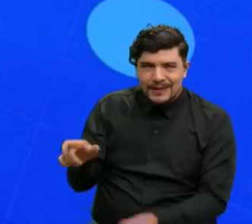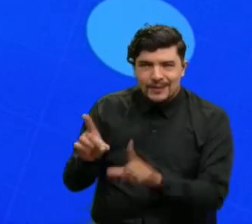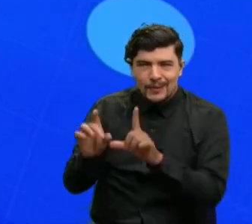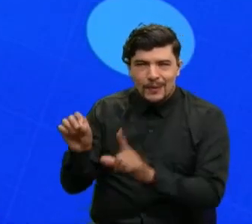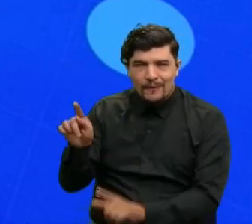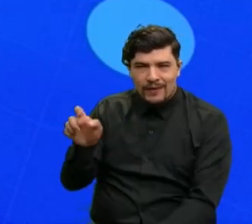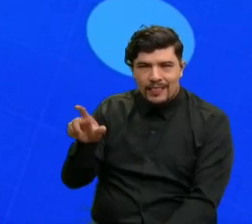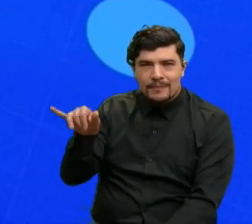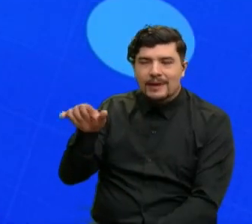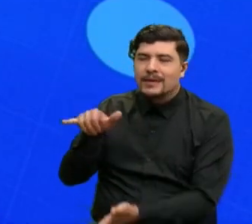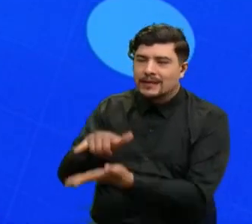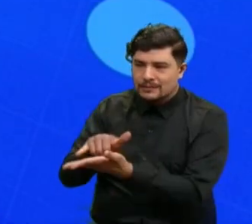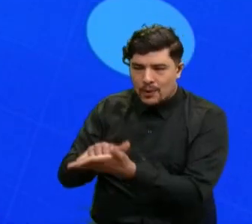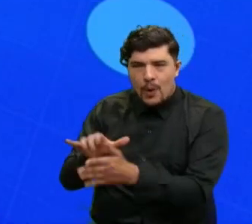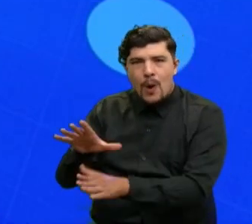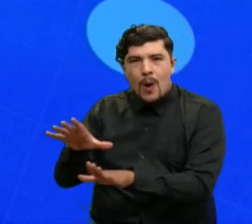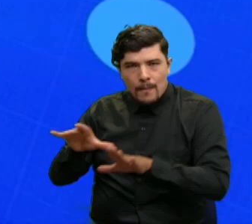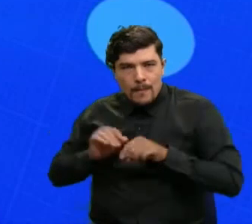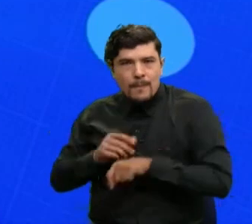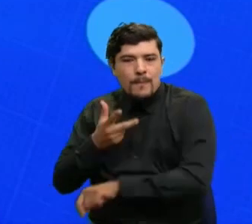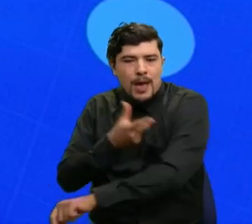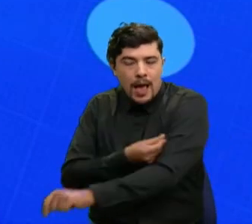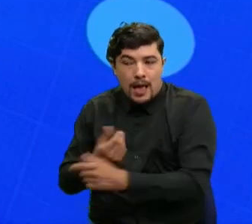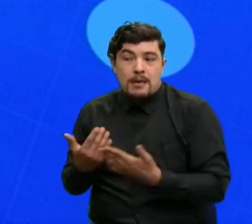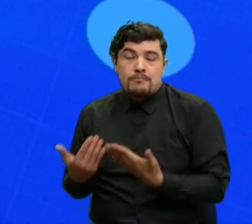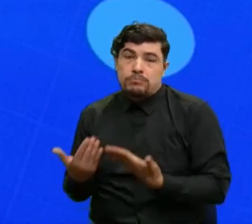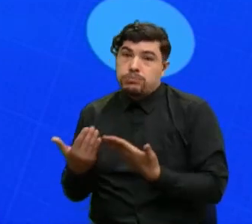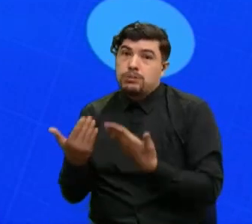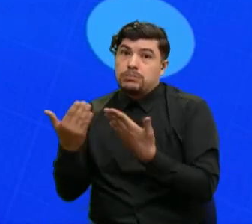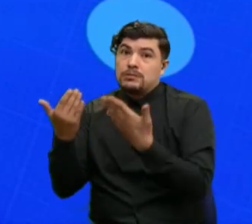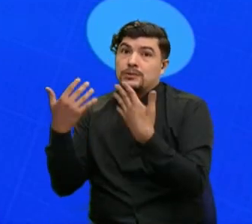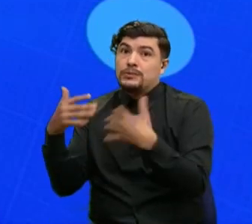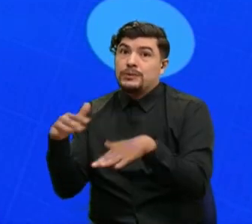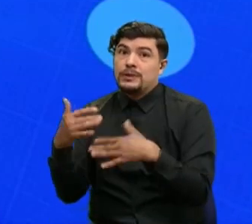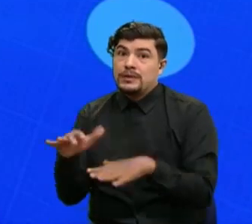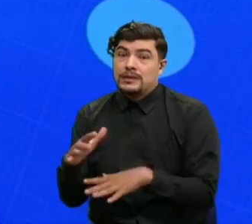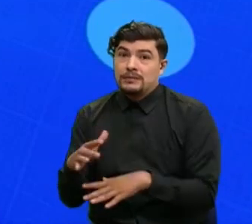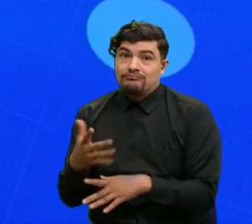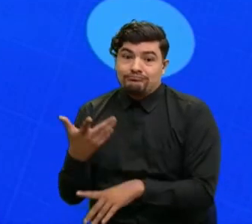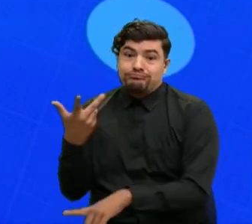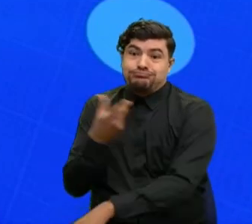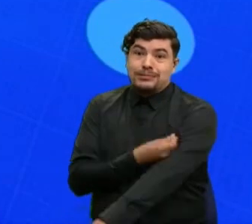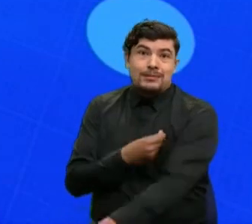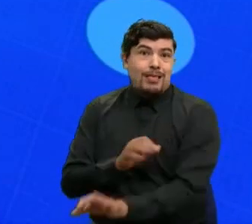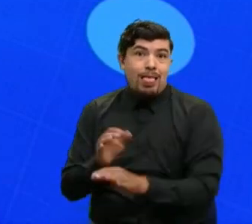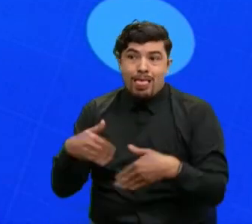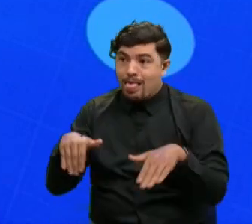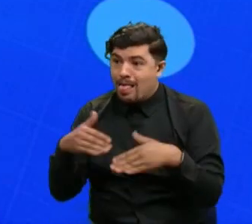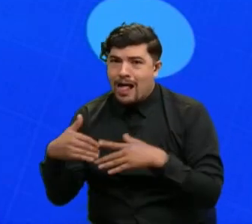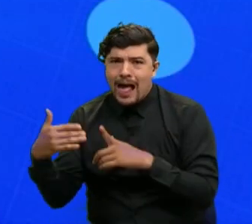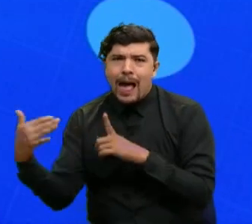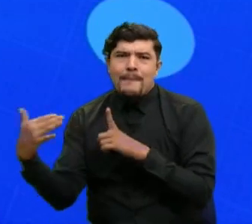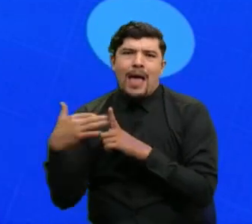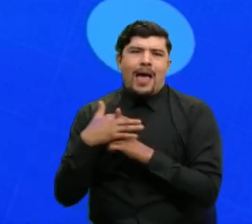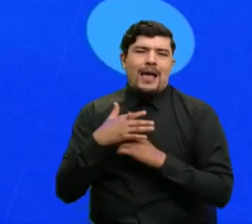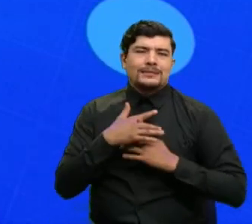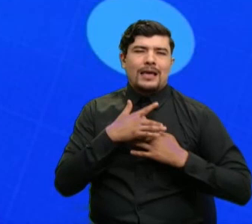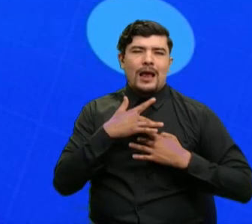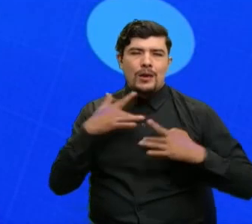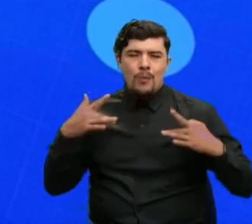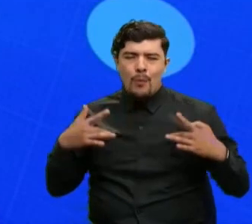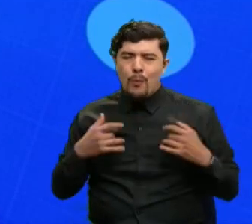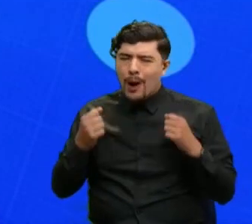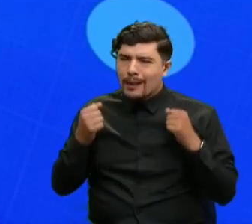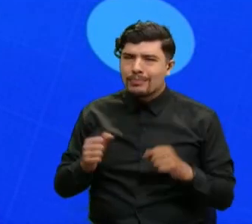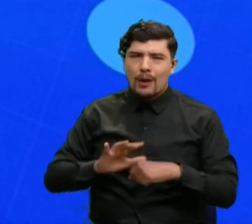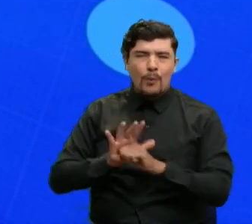eficacia de la vacunación en disminuir estos temas de gravedad, de muerte y obviamente la seguridad que tenemos de las vacunas.